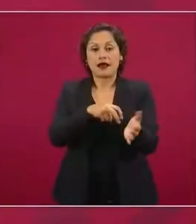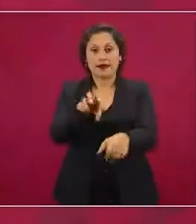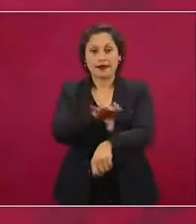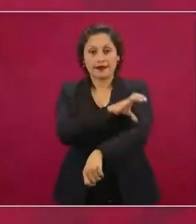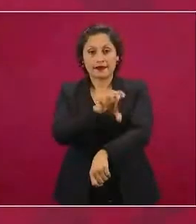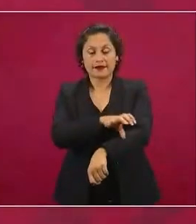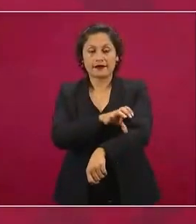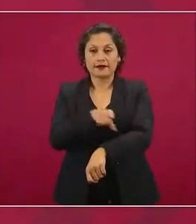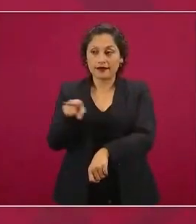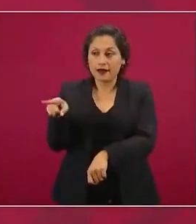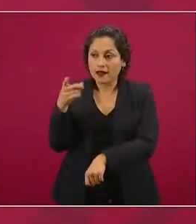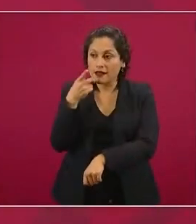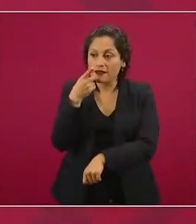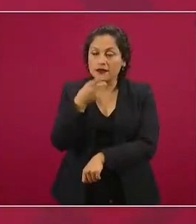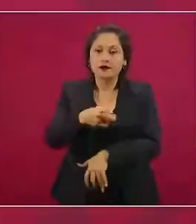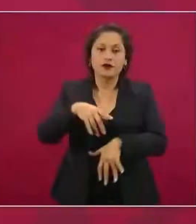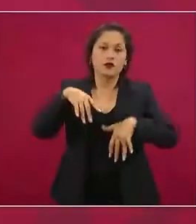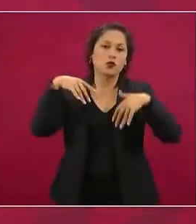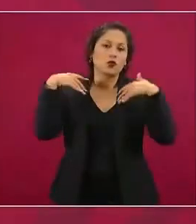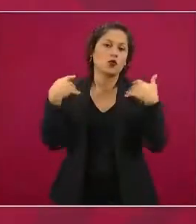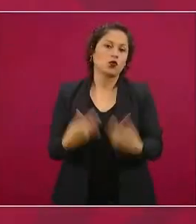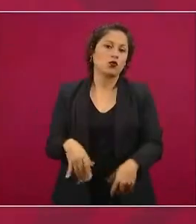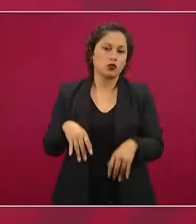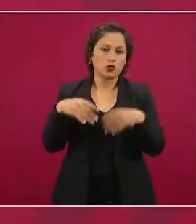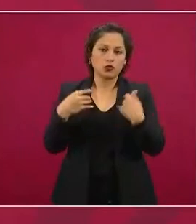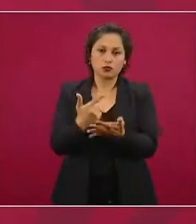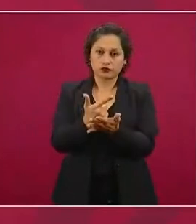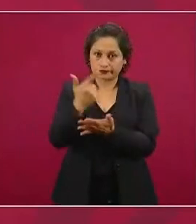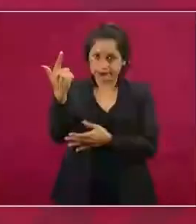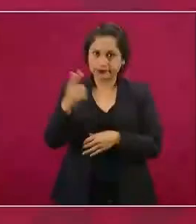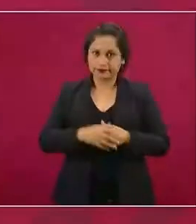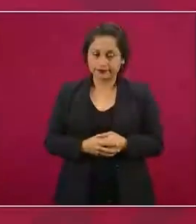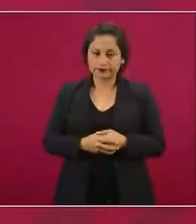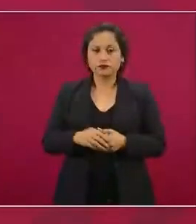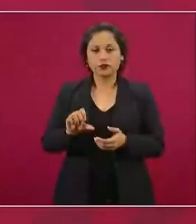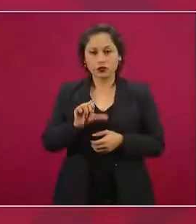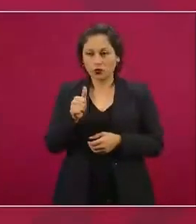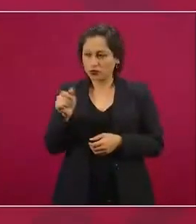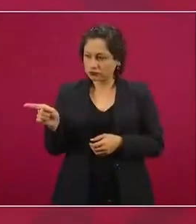Muy grave eso. También la compra de